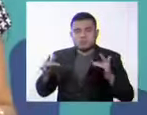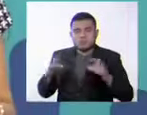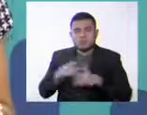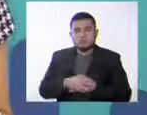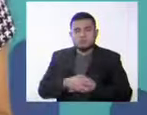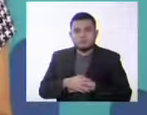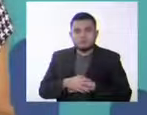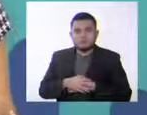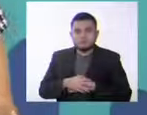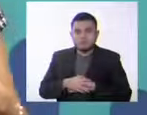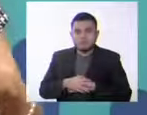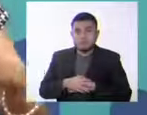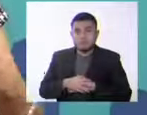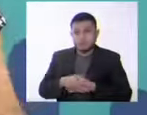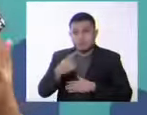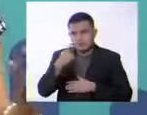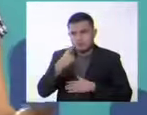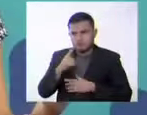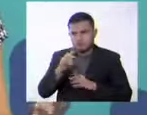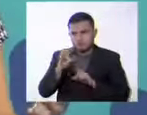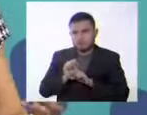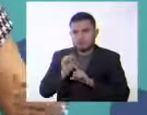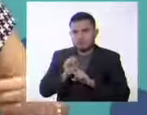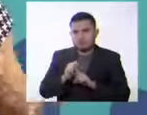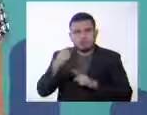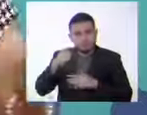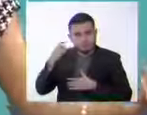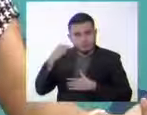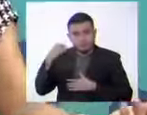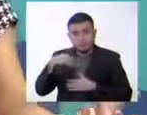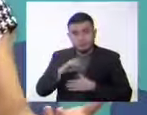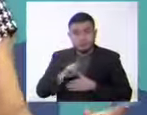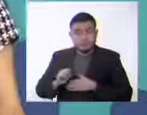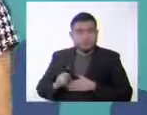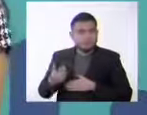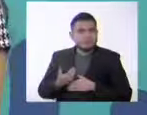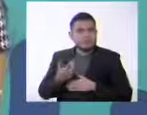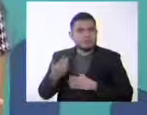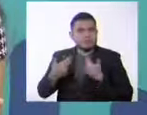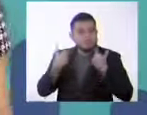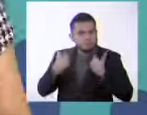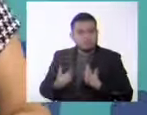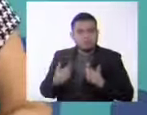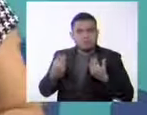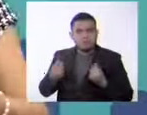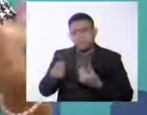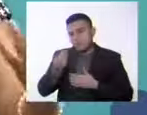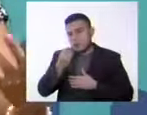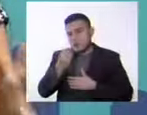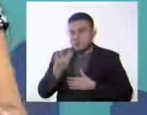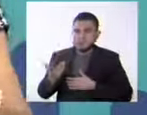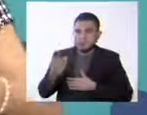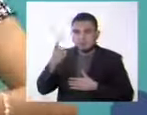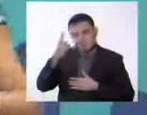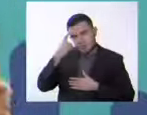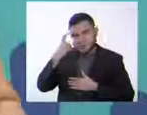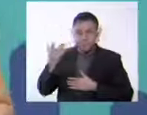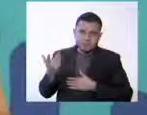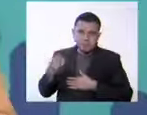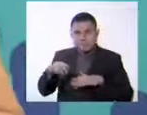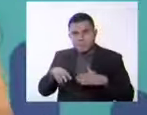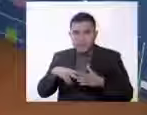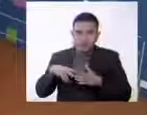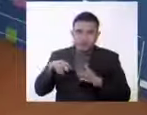nos identifican de ser salvadoreños y salvadoreñas, que nos hacen ser lo que somos, como comemos, pensamos,